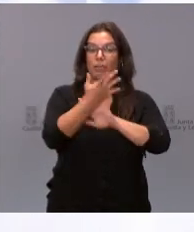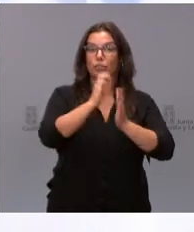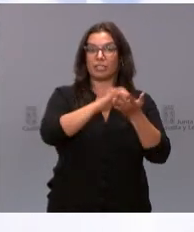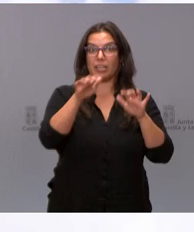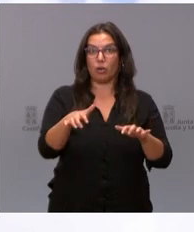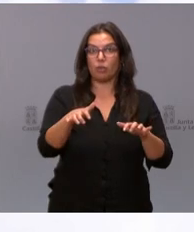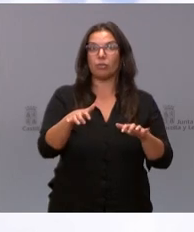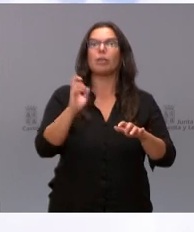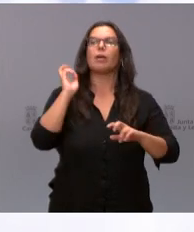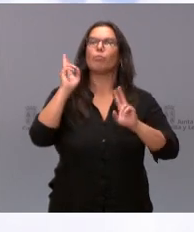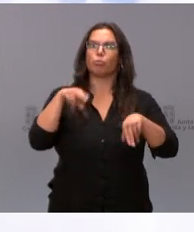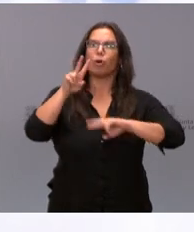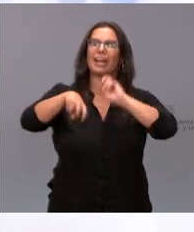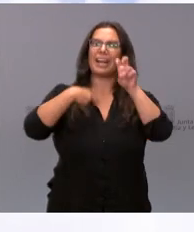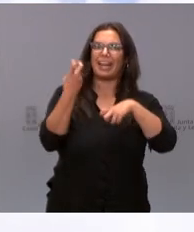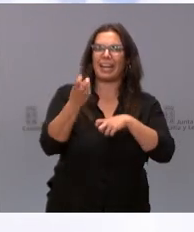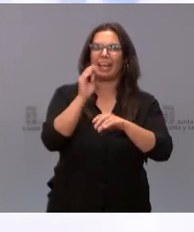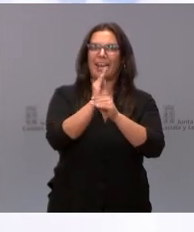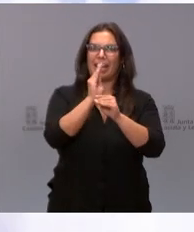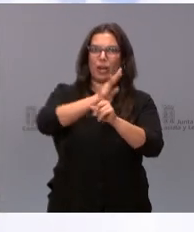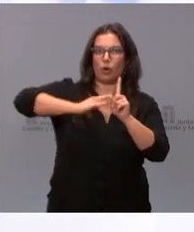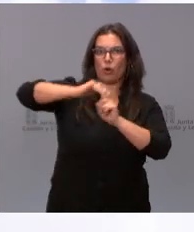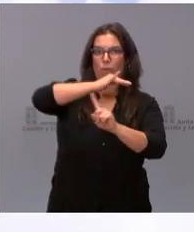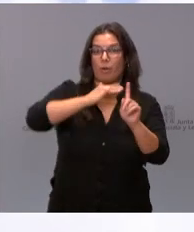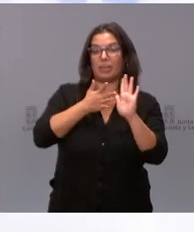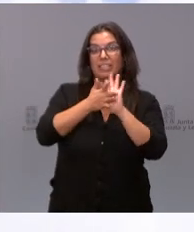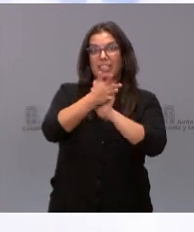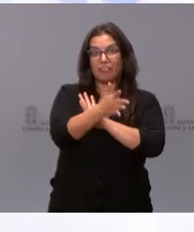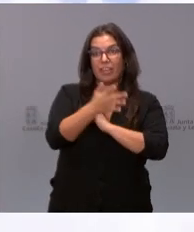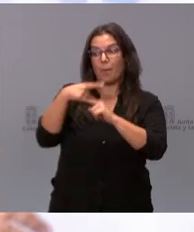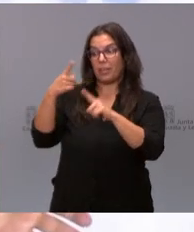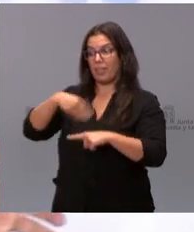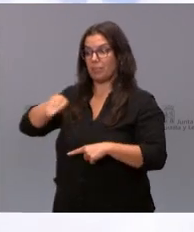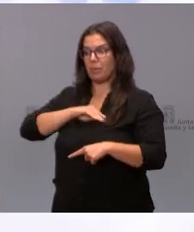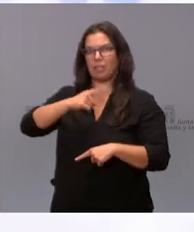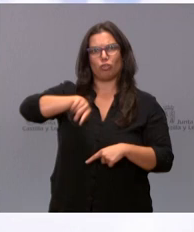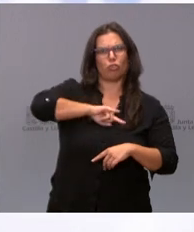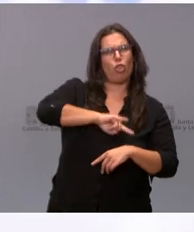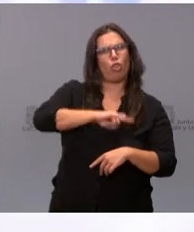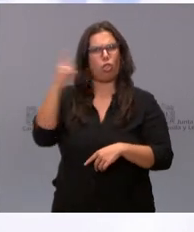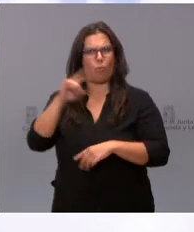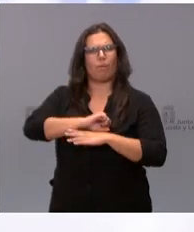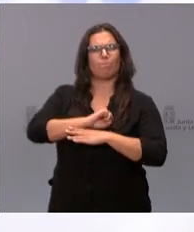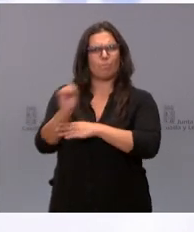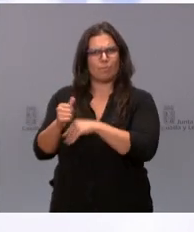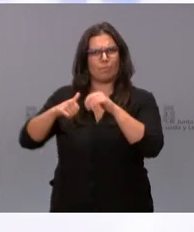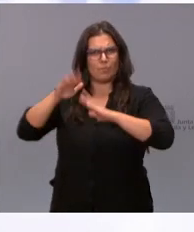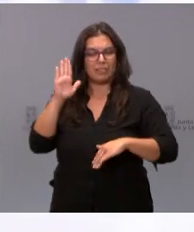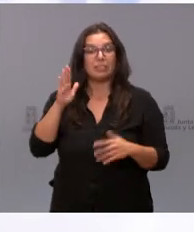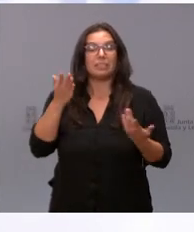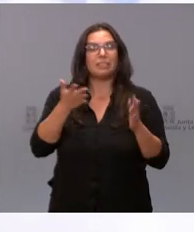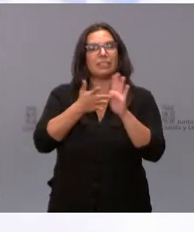es renovable porcentaje que duplica con creces la media nacional por tanto yo creo que es bueno destacar